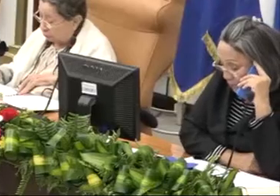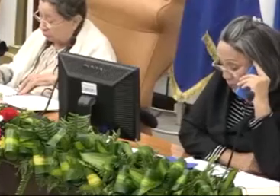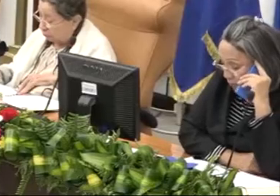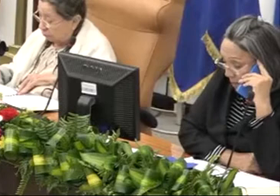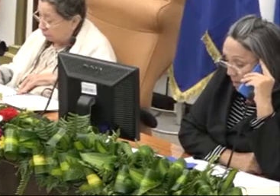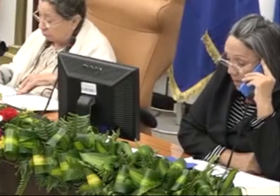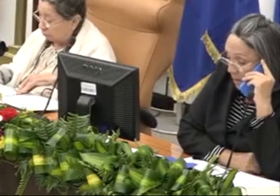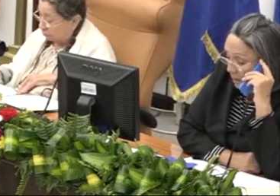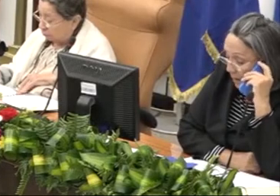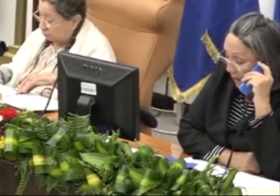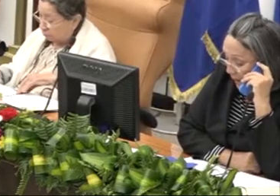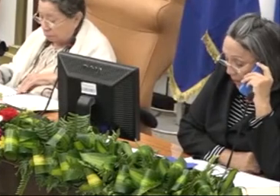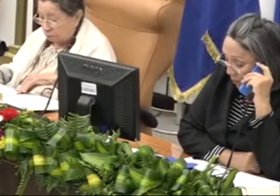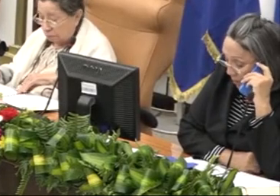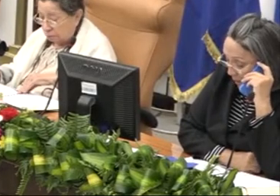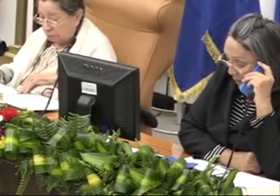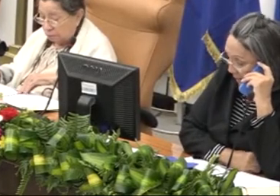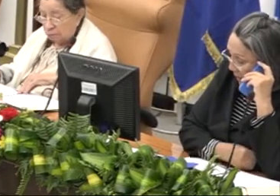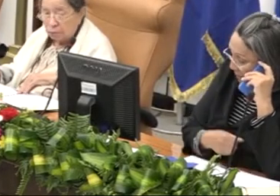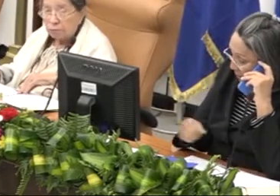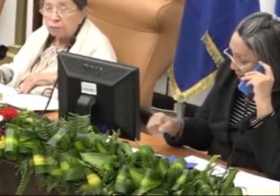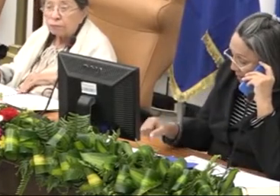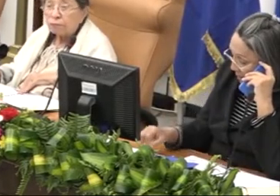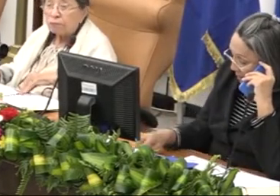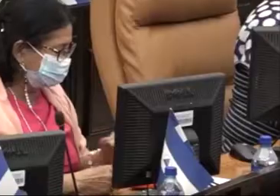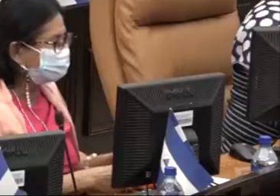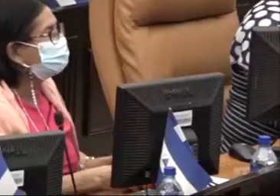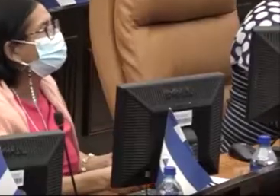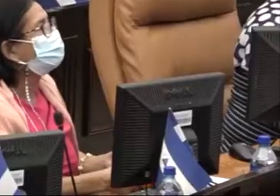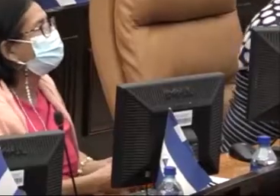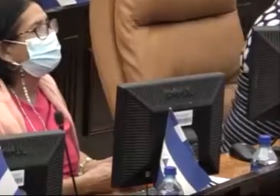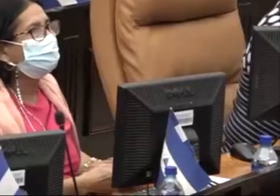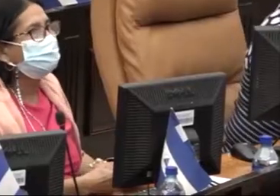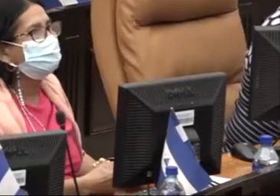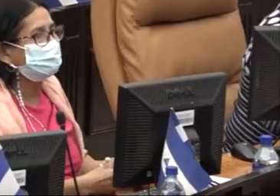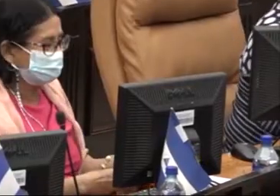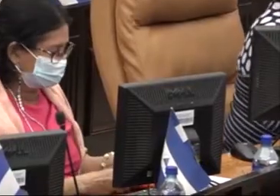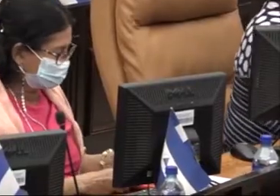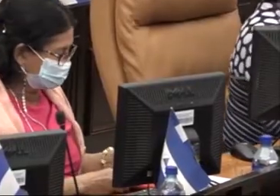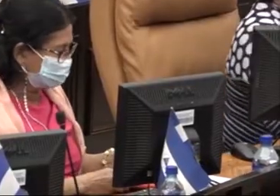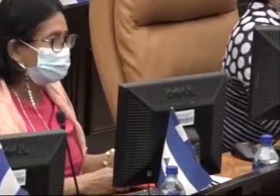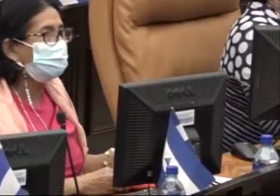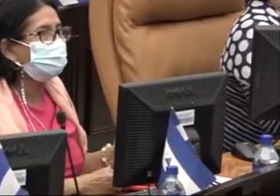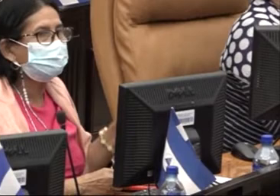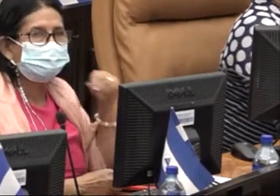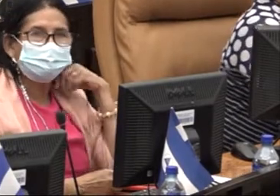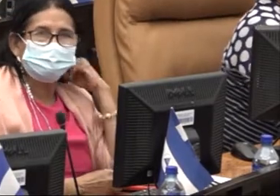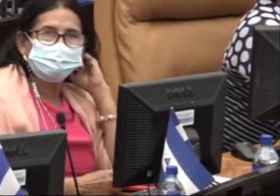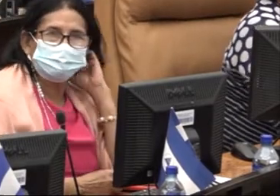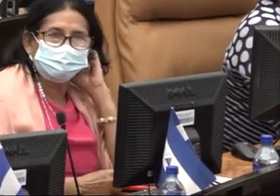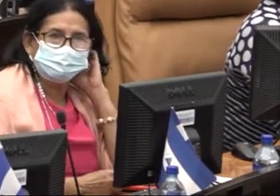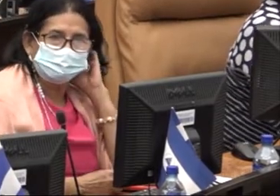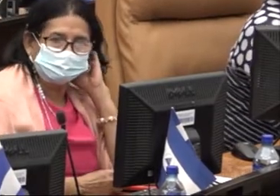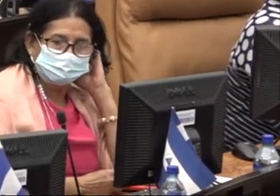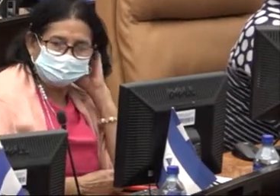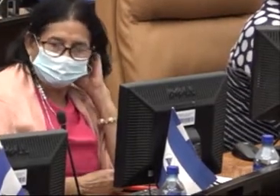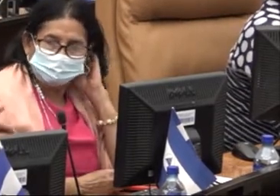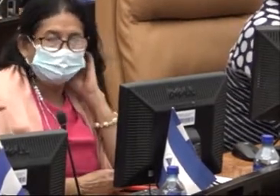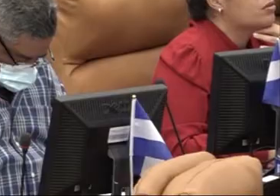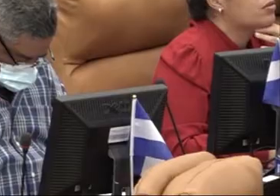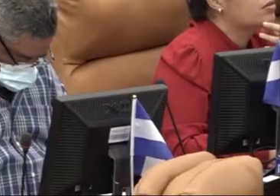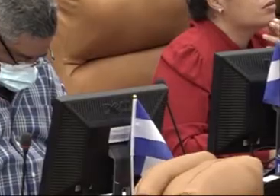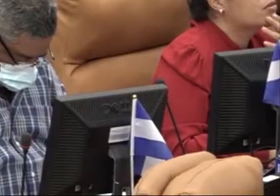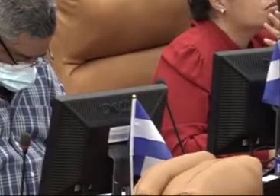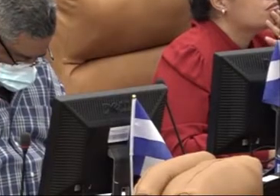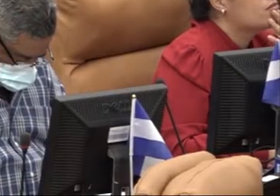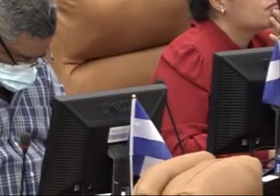memorándum de entendimiento para la cooperación en el campo de la agricultura entre el gobierno de Nicaragua y Turquía. Contempla el intercambio